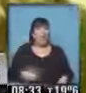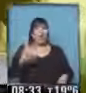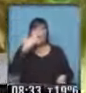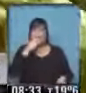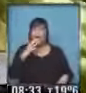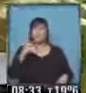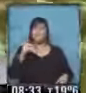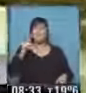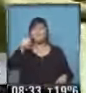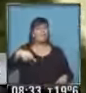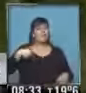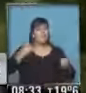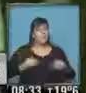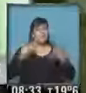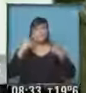inspiramos